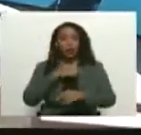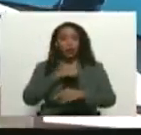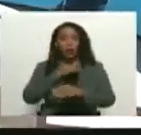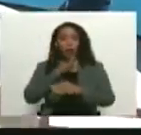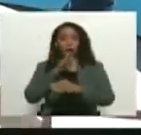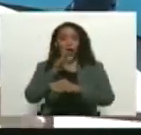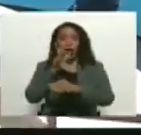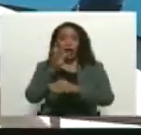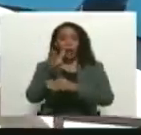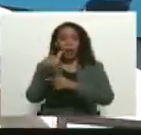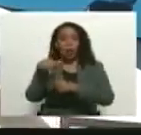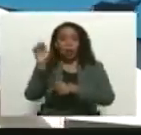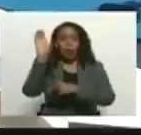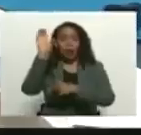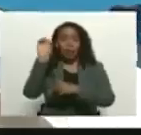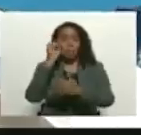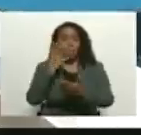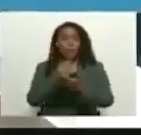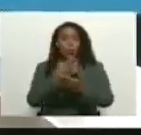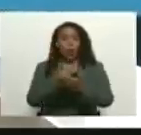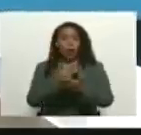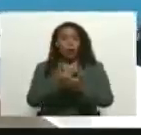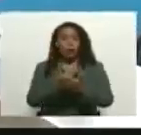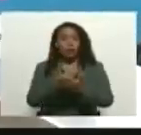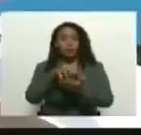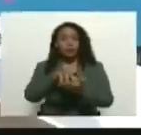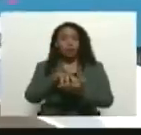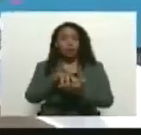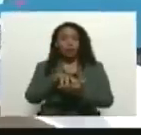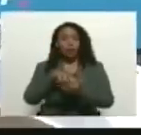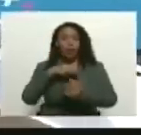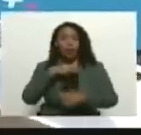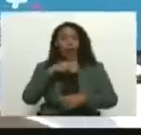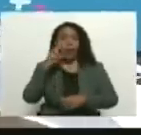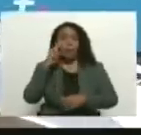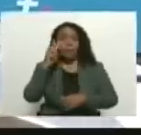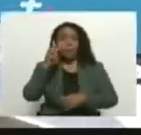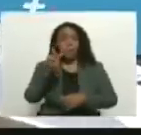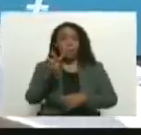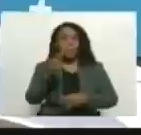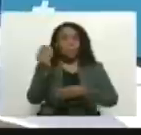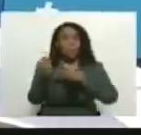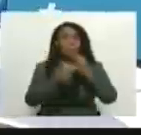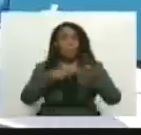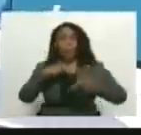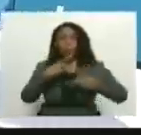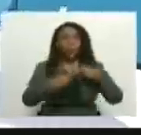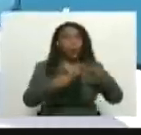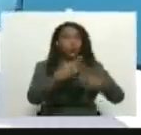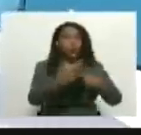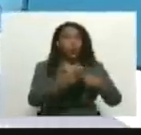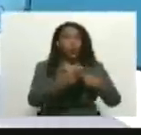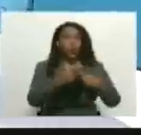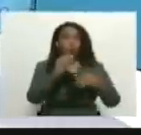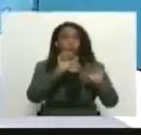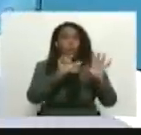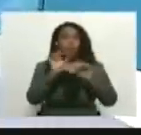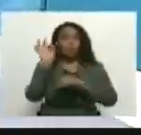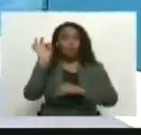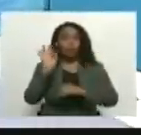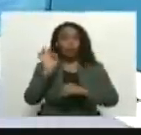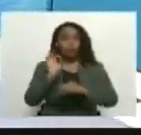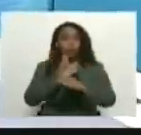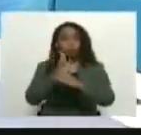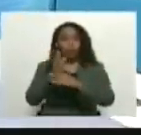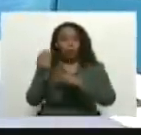nuestro país, a Maturín, Estado Monagas. En la emisión pasada vimos además cómo iba en proceso el 80% y nos vamos al lugar para